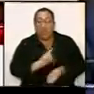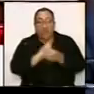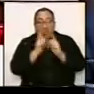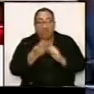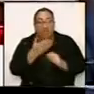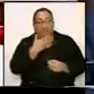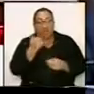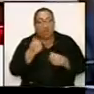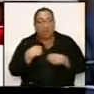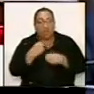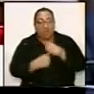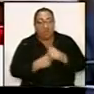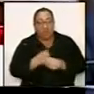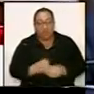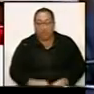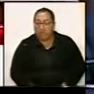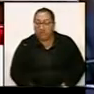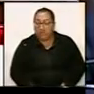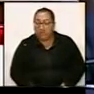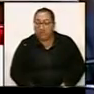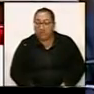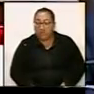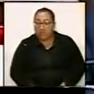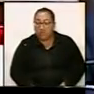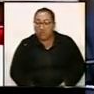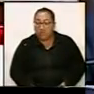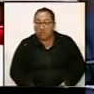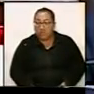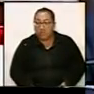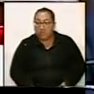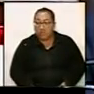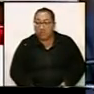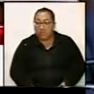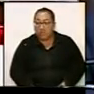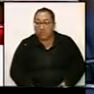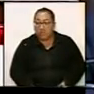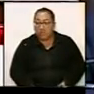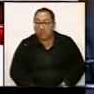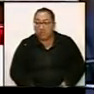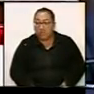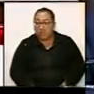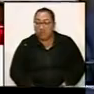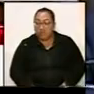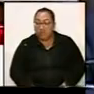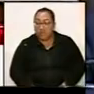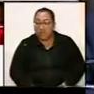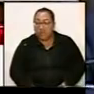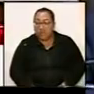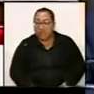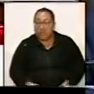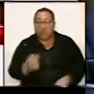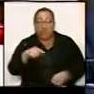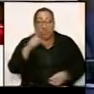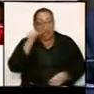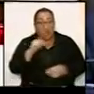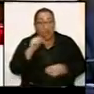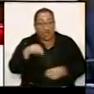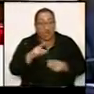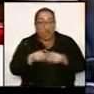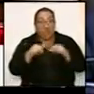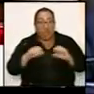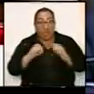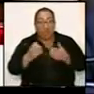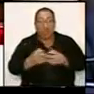y mejorar la nación. En ese contexto, señor presidente, permítame recordar que a este